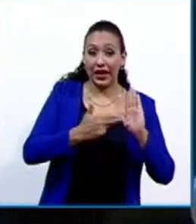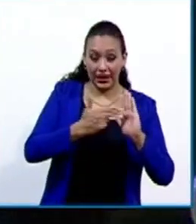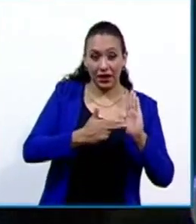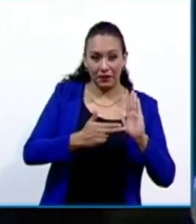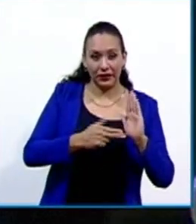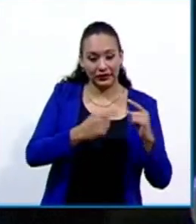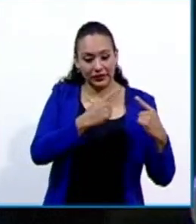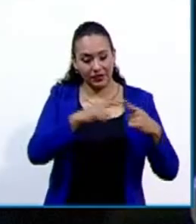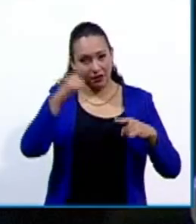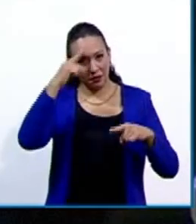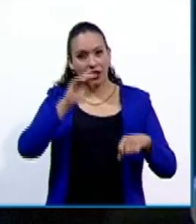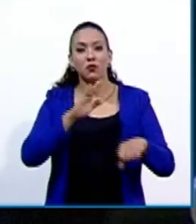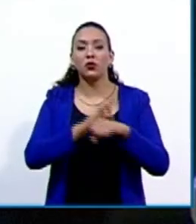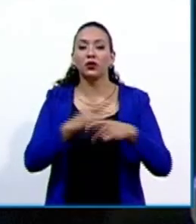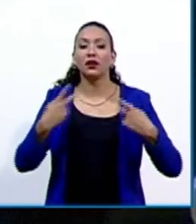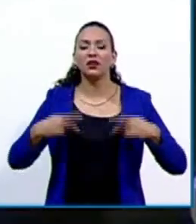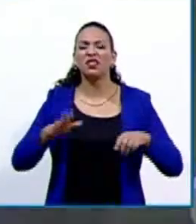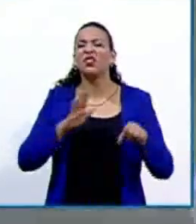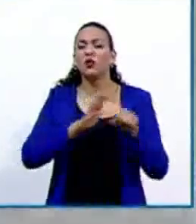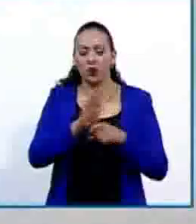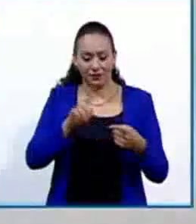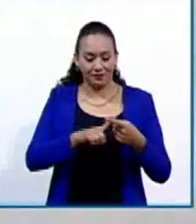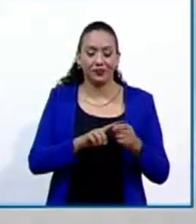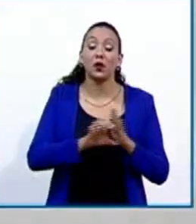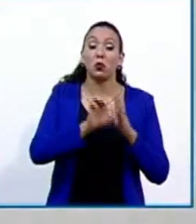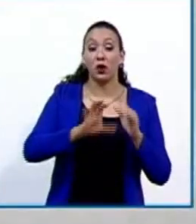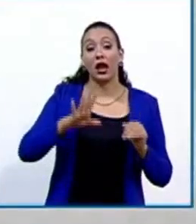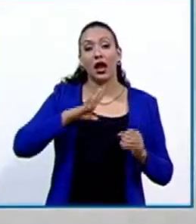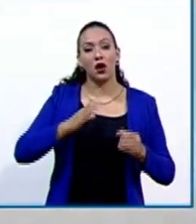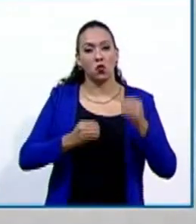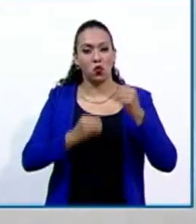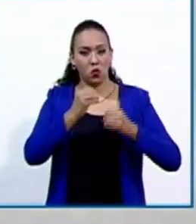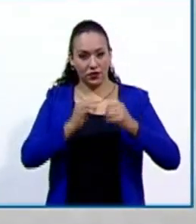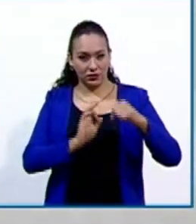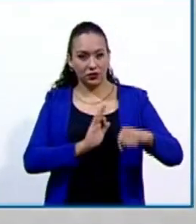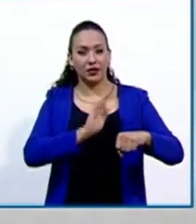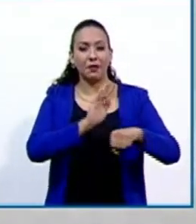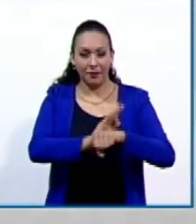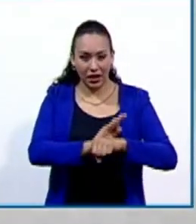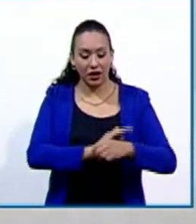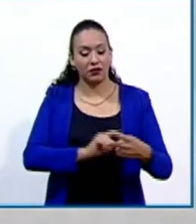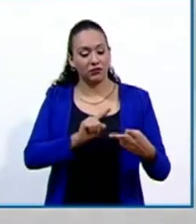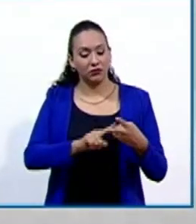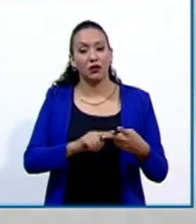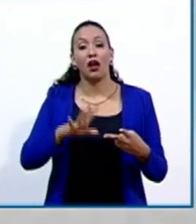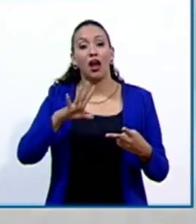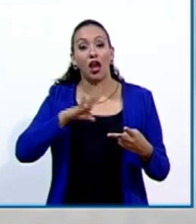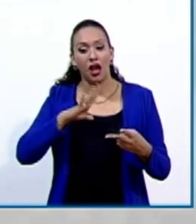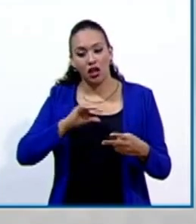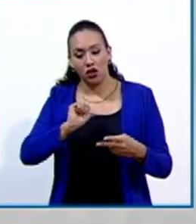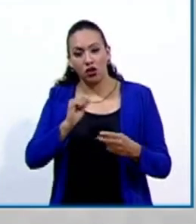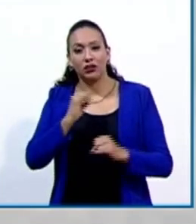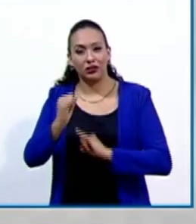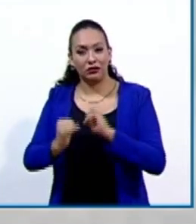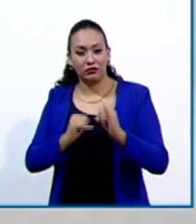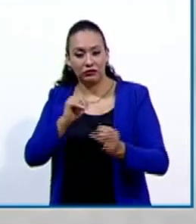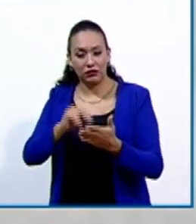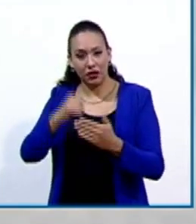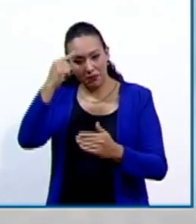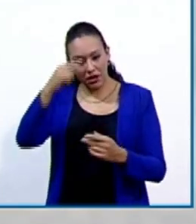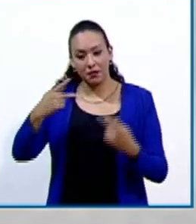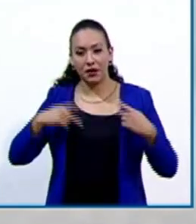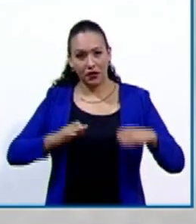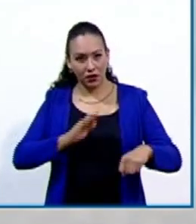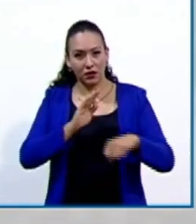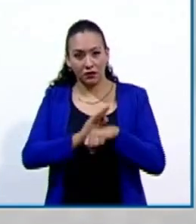de constitucionalidad. Lo anterior lo externó la académica Francisca Pou durante la presentación del libro Populismo, Democracia